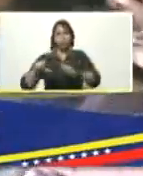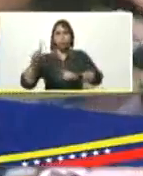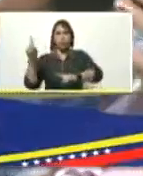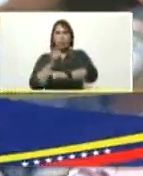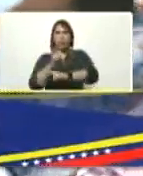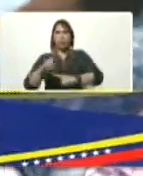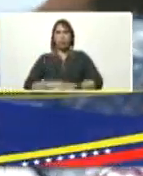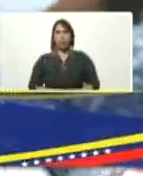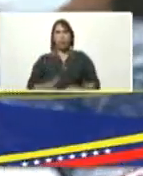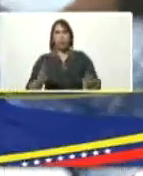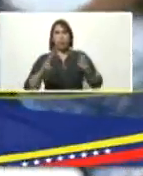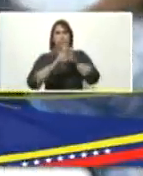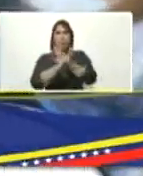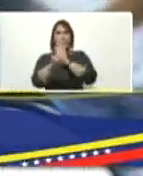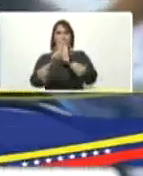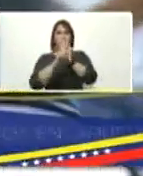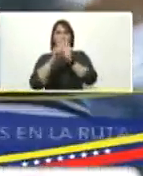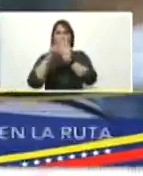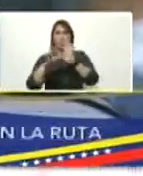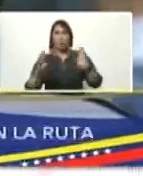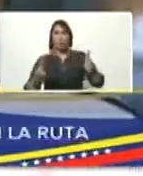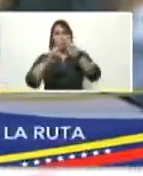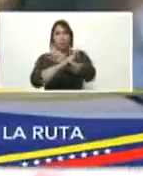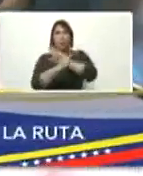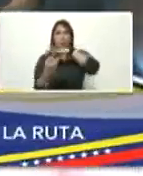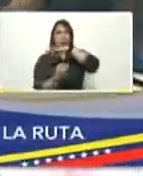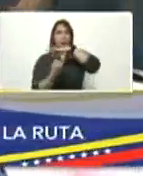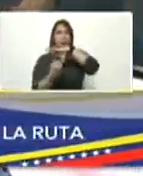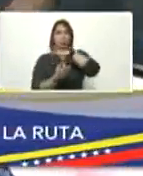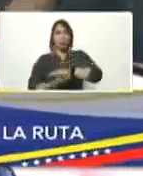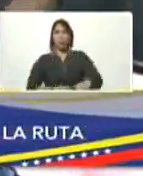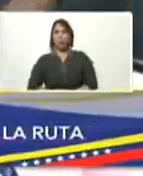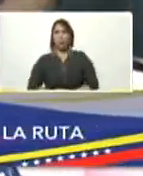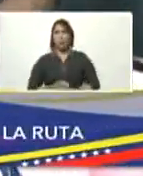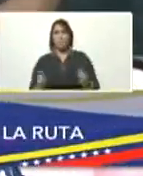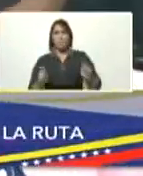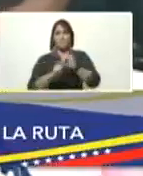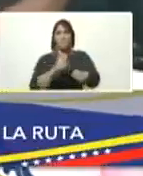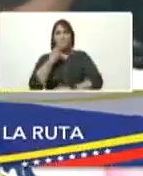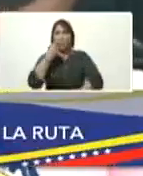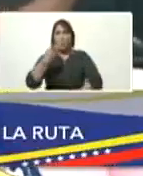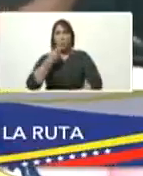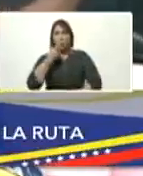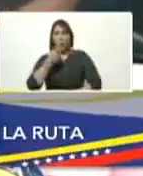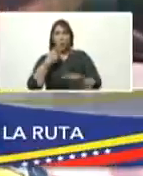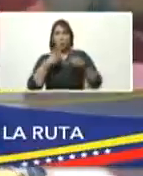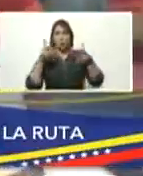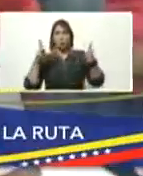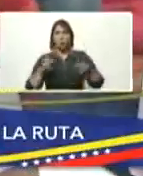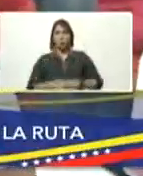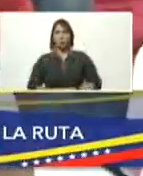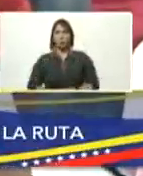las reformas de leyes, en las reformas institucionales, en los cambios de políticas públicas.